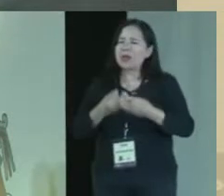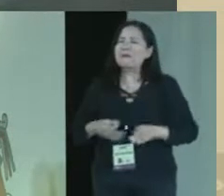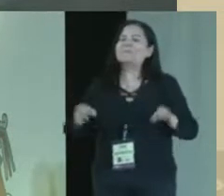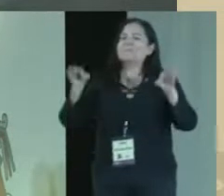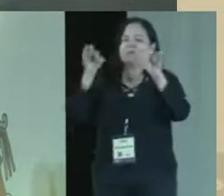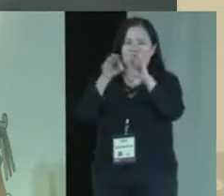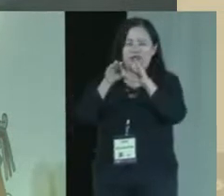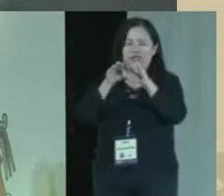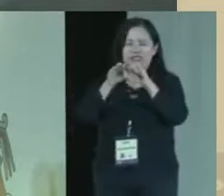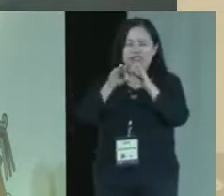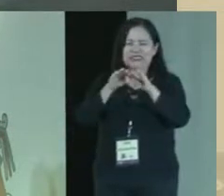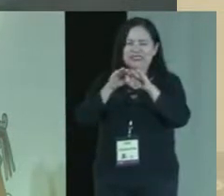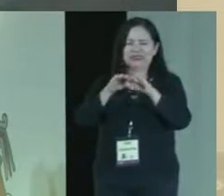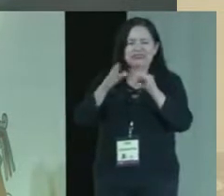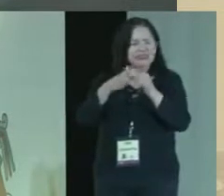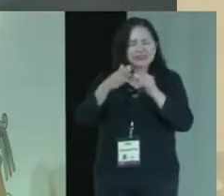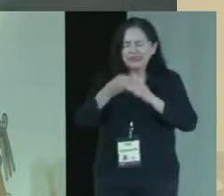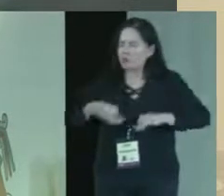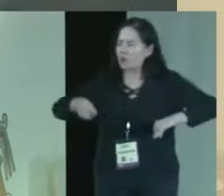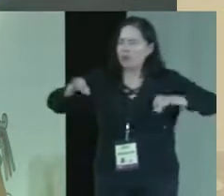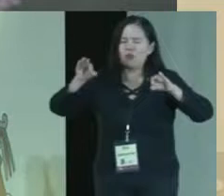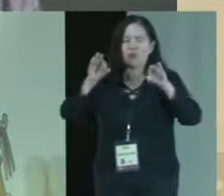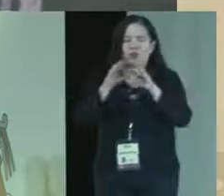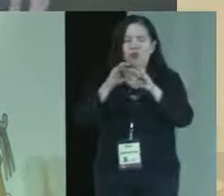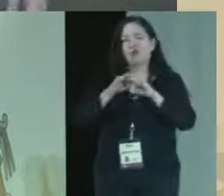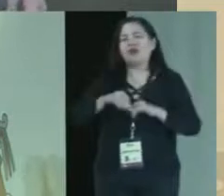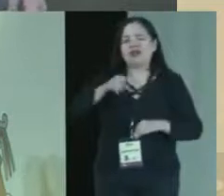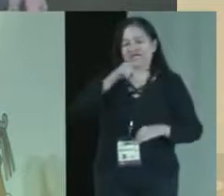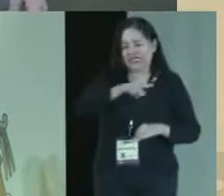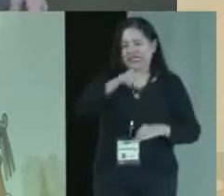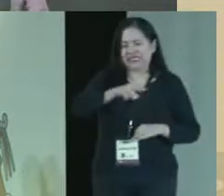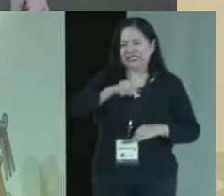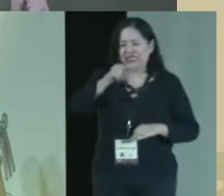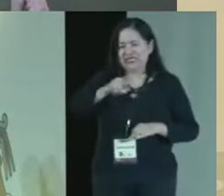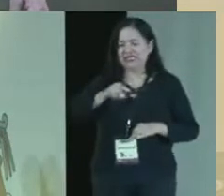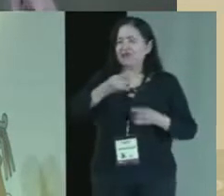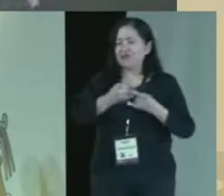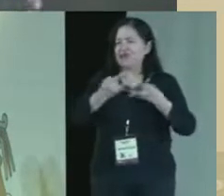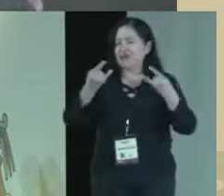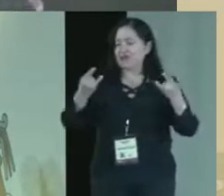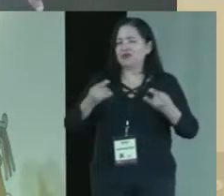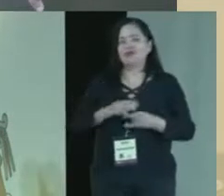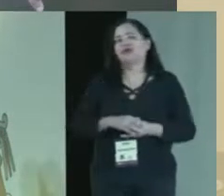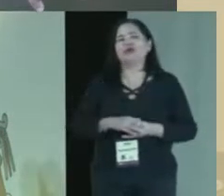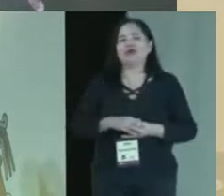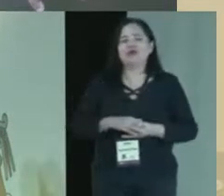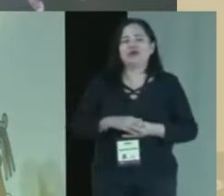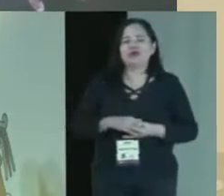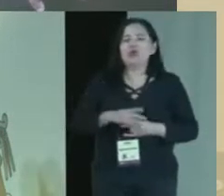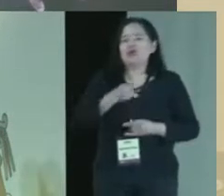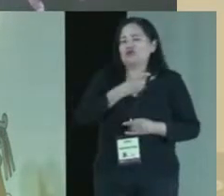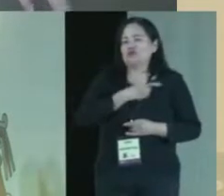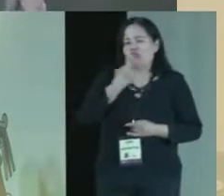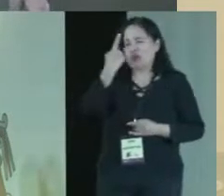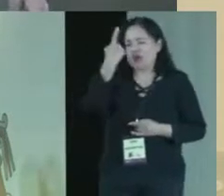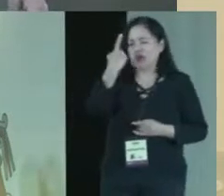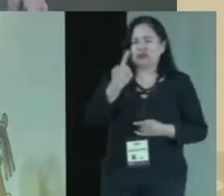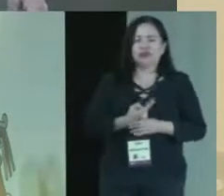es decir, que fueron determinantes en esos momentos de la historia de México. Nada más para mencionar uno